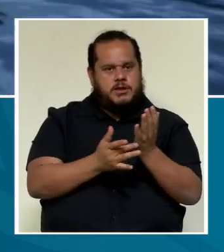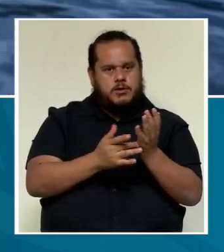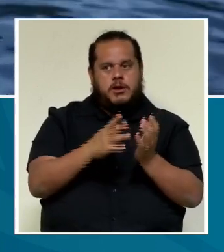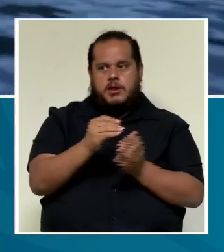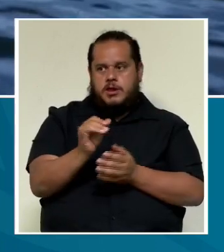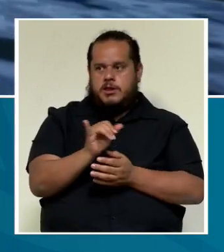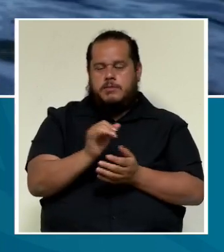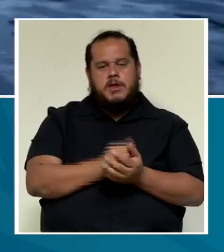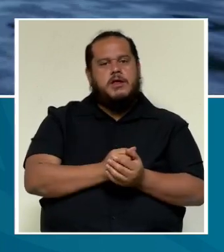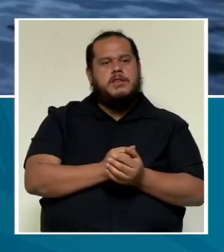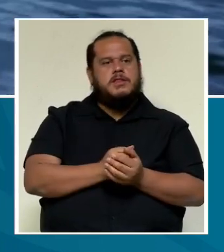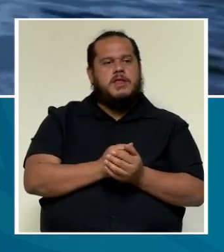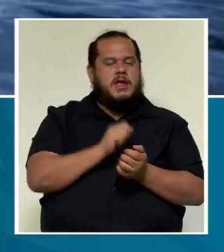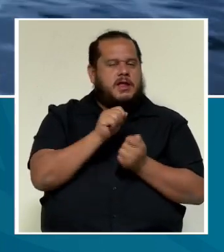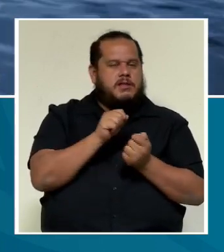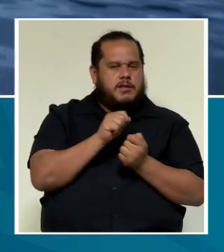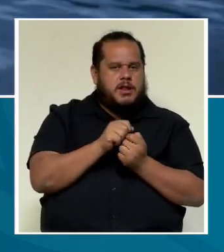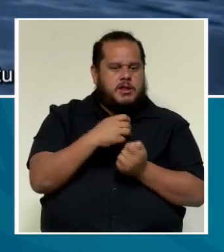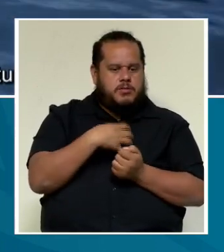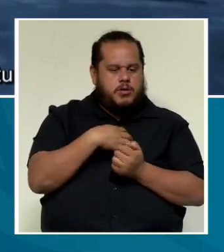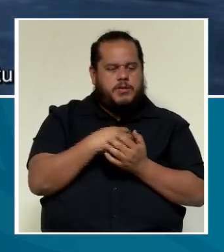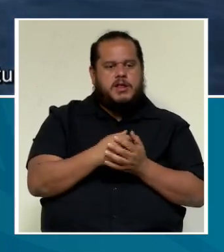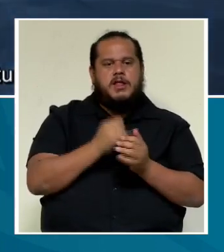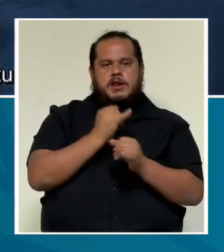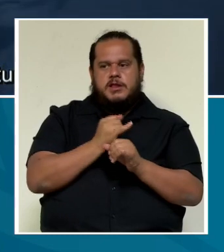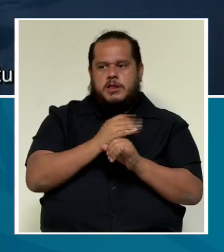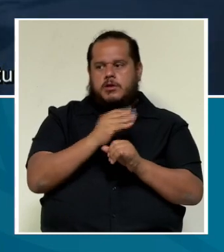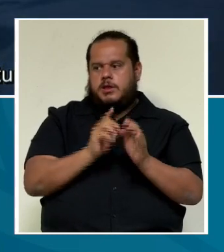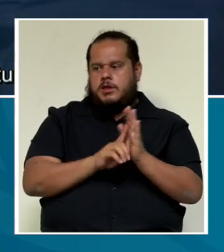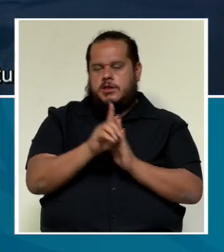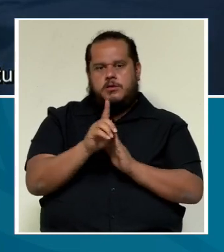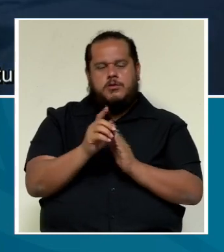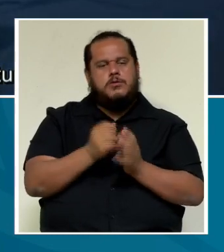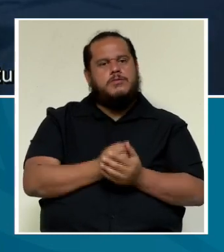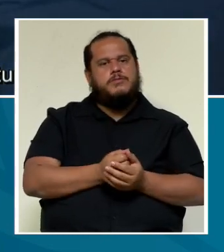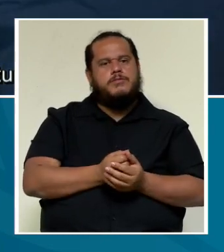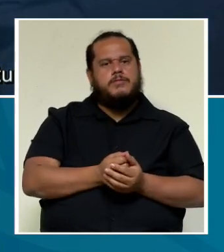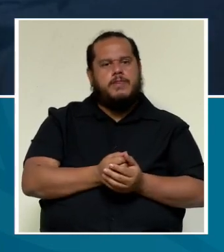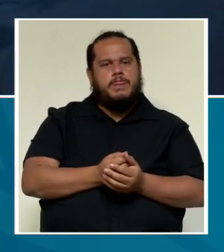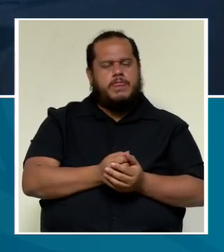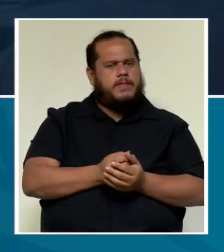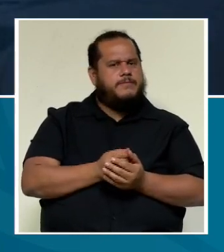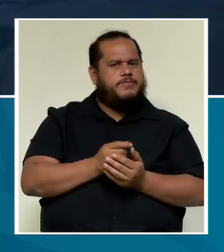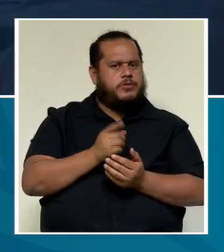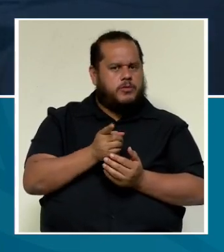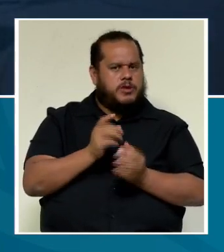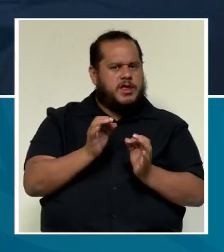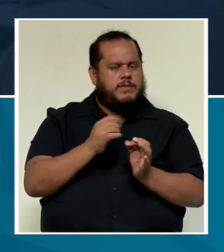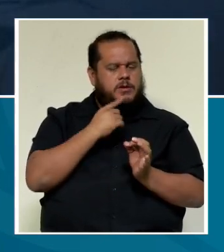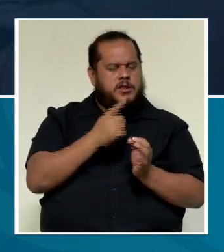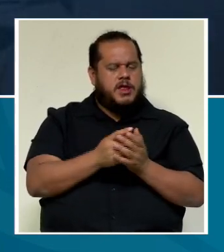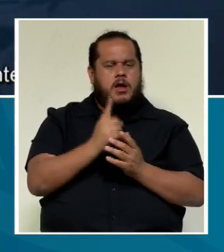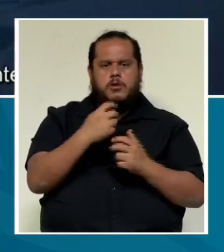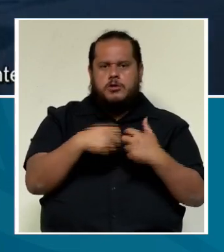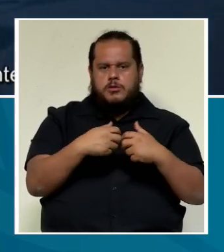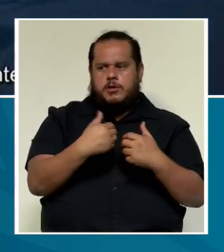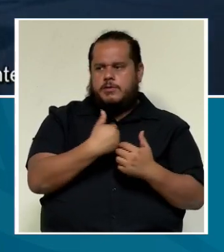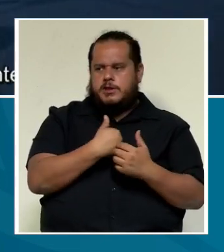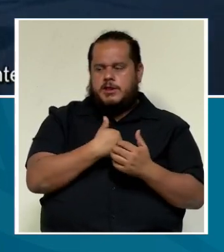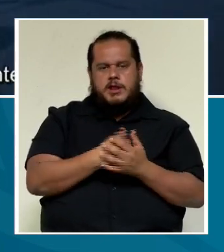de particularidades propias de la instalación y del desarrollo de los proyectos. Usted bien lo decía recién, uno de los problemas que